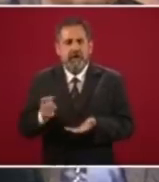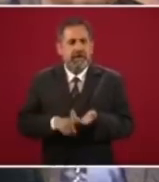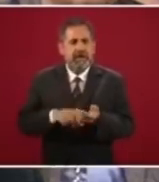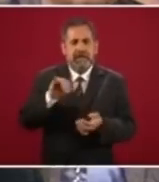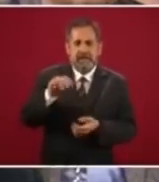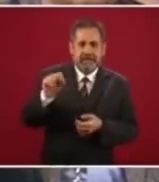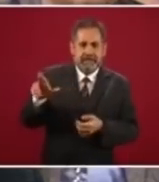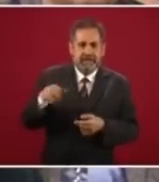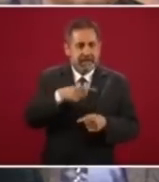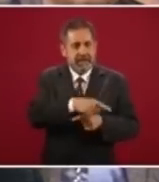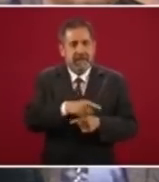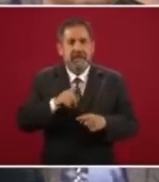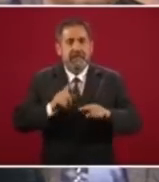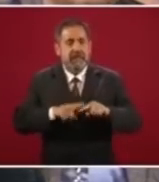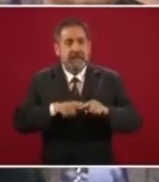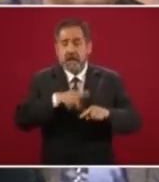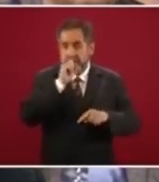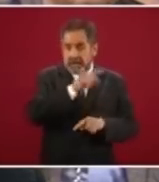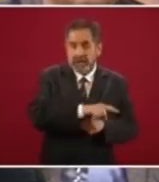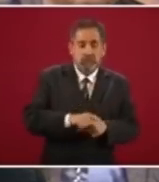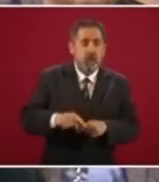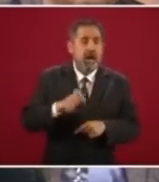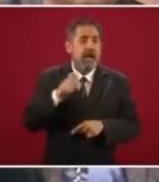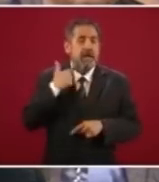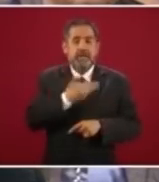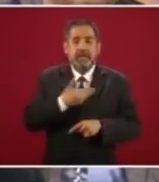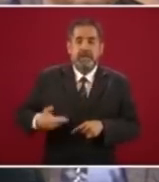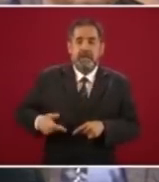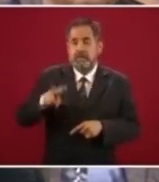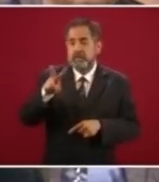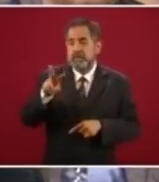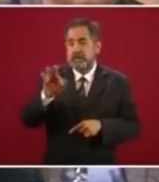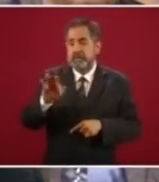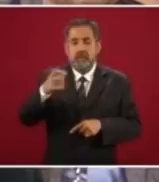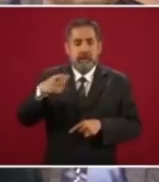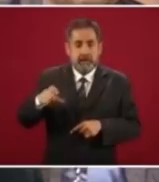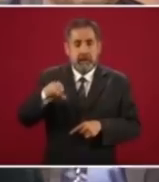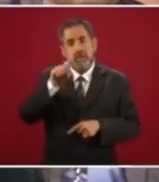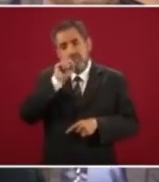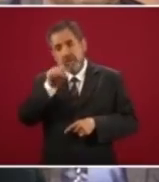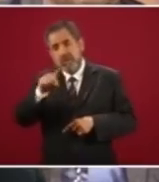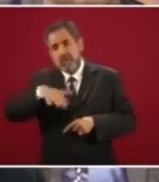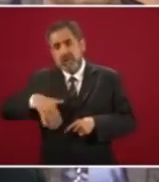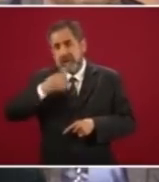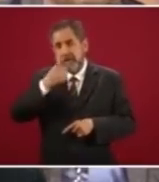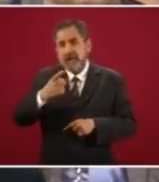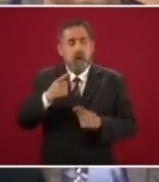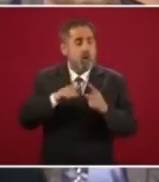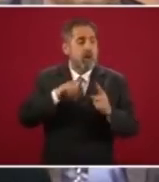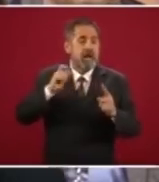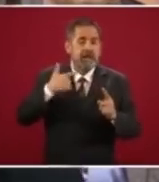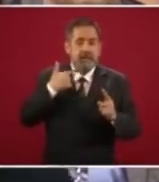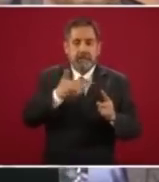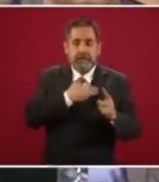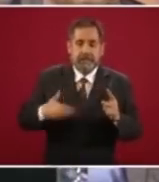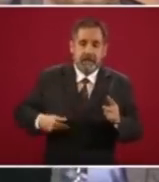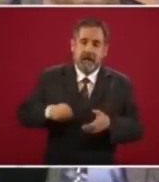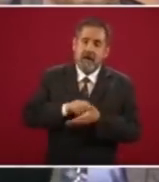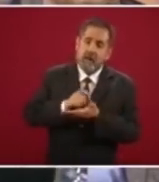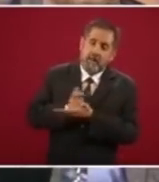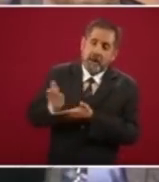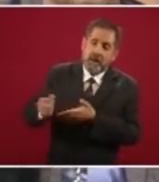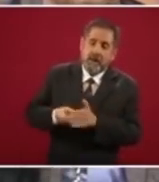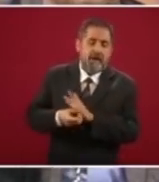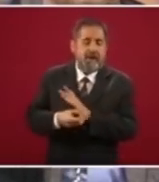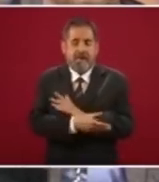salarios, entre los que está Vicente Fox, que usted mismo aquí en la conferencia mañanera había dicho que un expresidente había evadido impuestos.